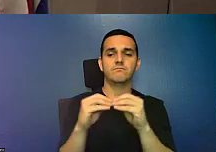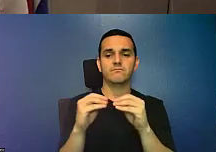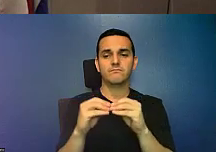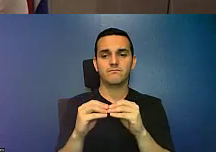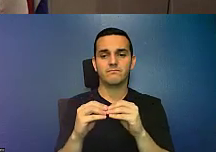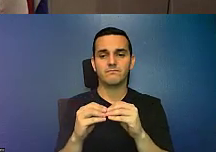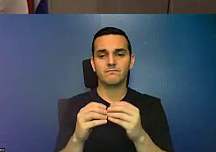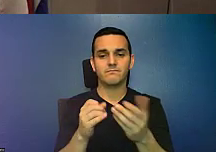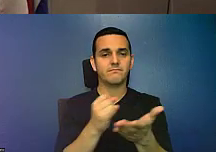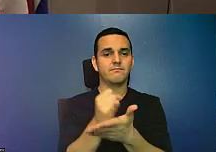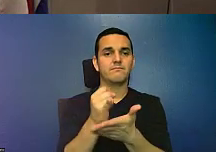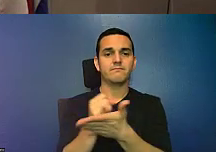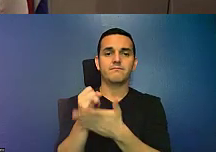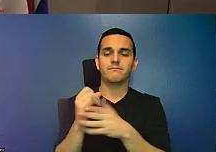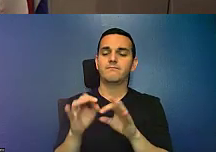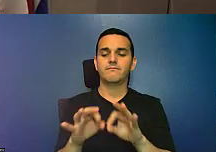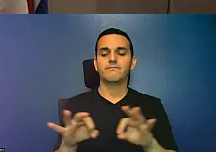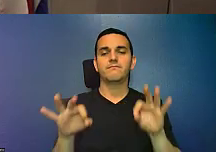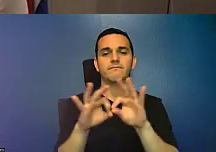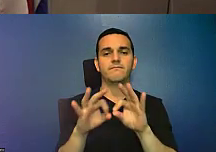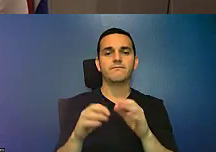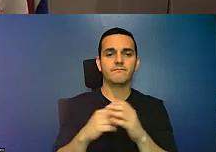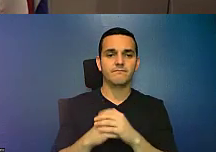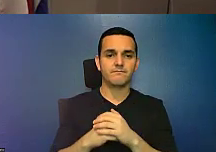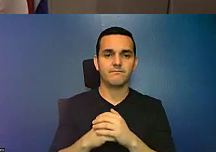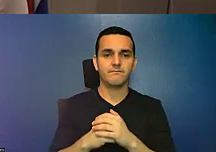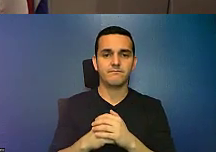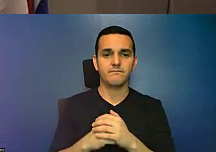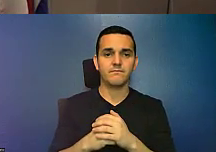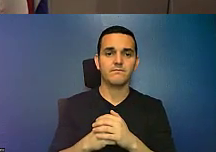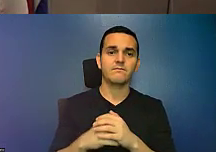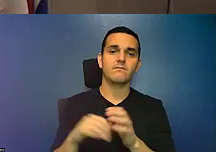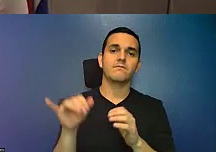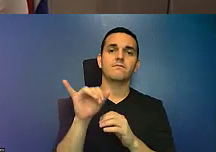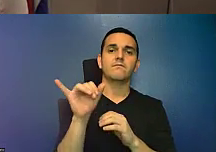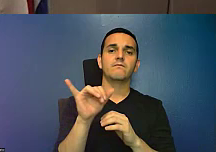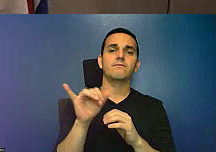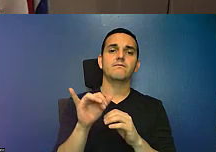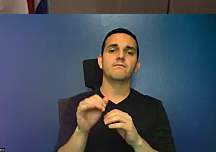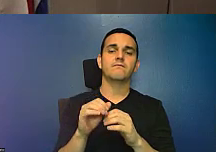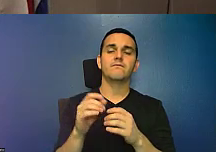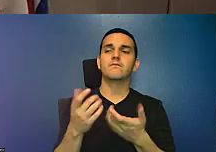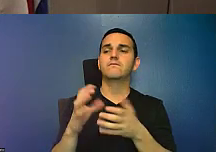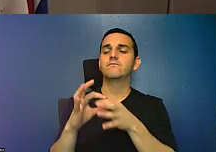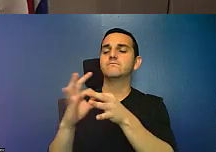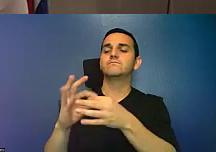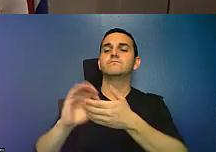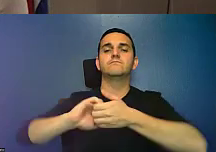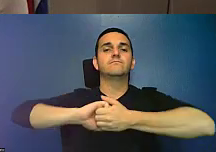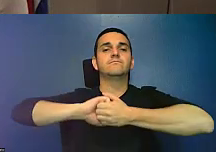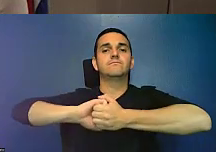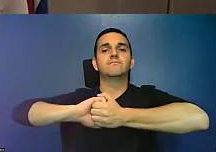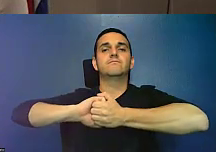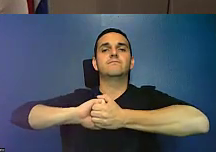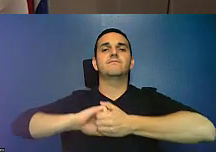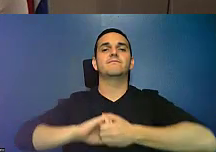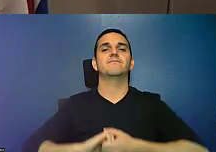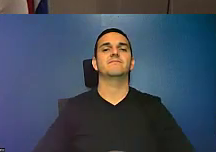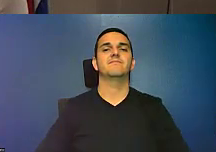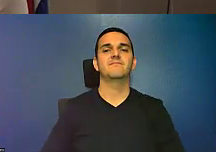hacer publicaciones y investigaciones relevantes que contribuyen al área, así como también formar alianzas, alianzas